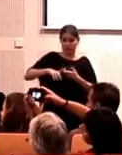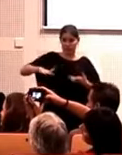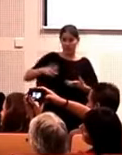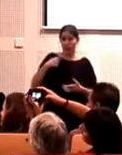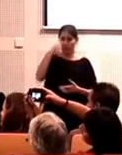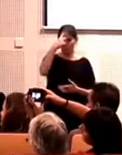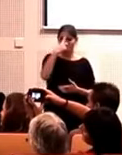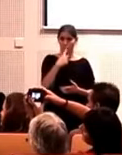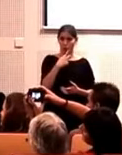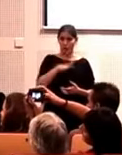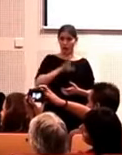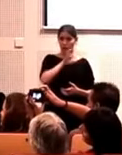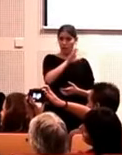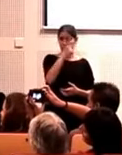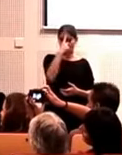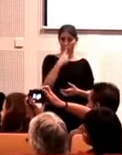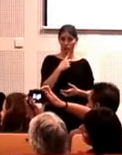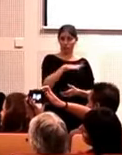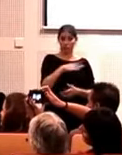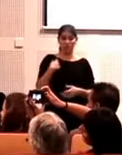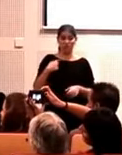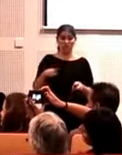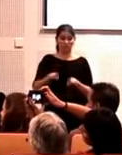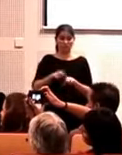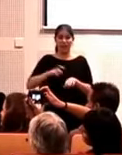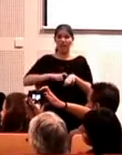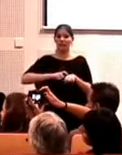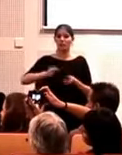Portugal y era el típico ejecutivo agresivo,